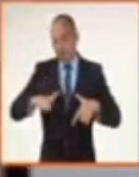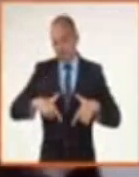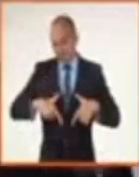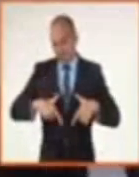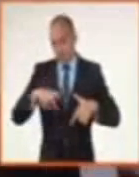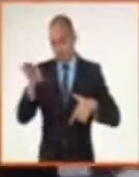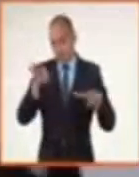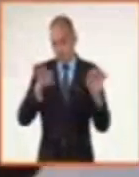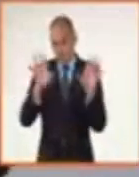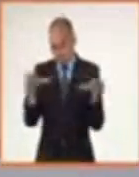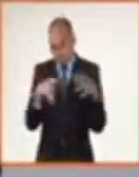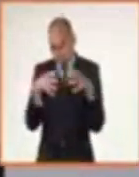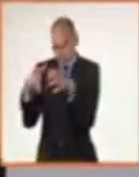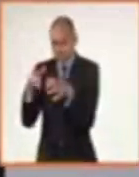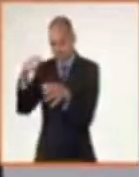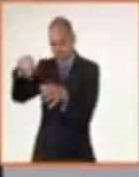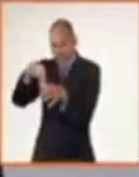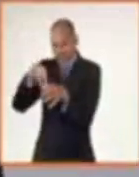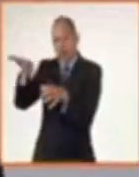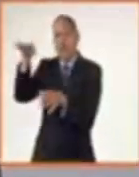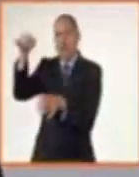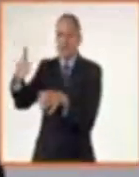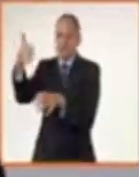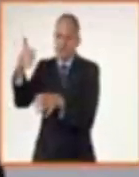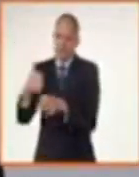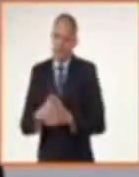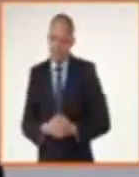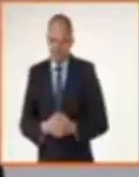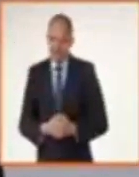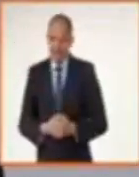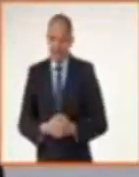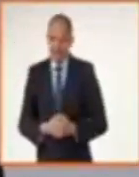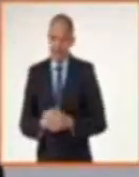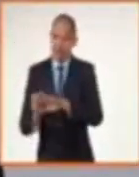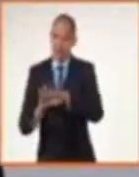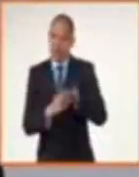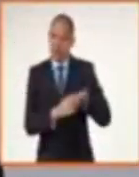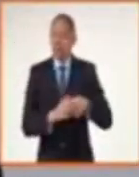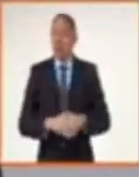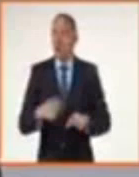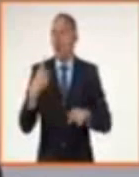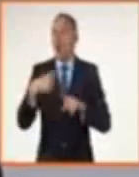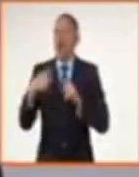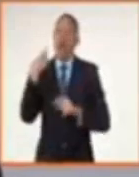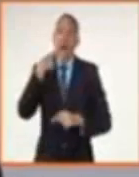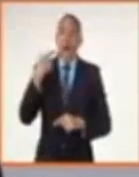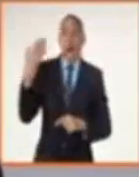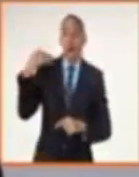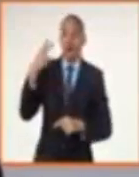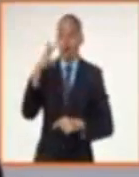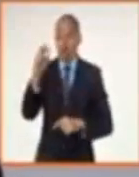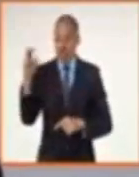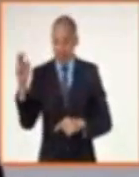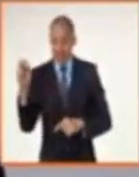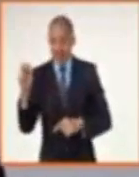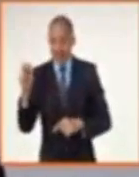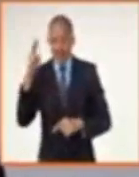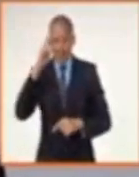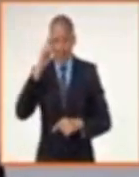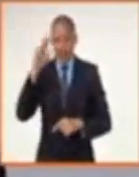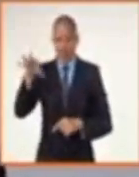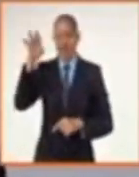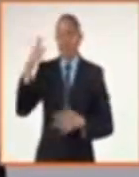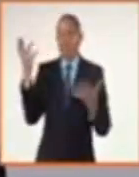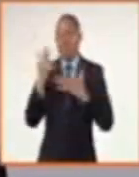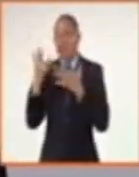año 2000, que fue la Corte Suprema de Estados Unidos, quien le dio la victoria a George Bush en aquel momento, cuando detuvo